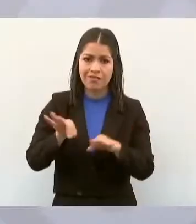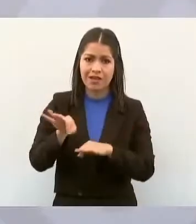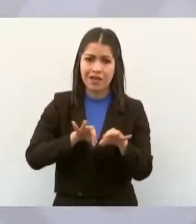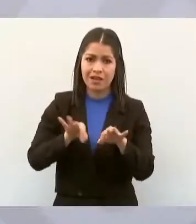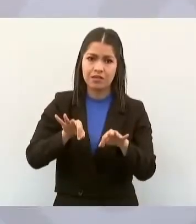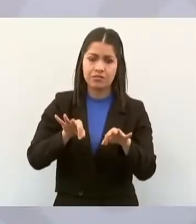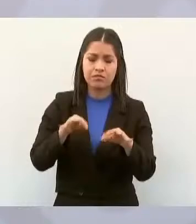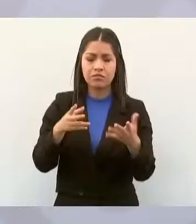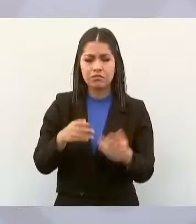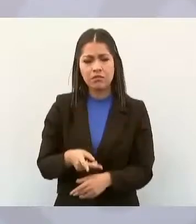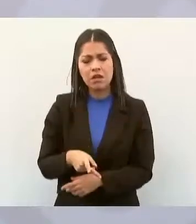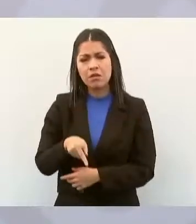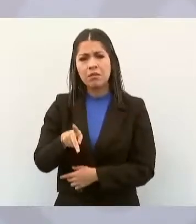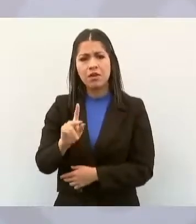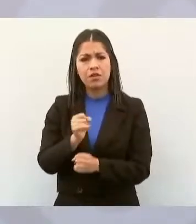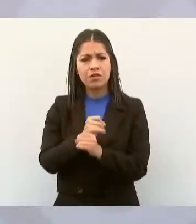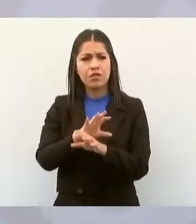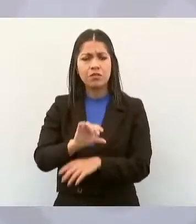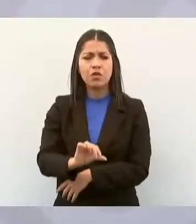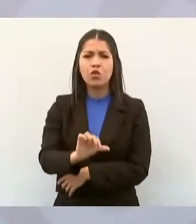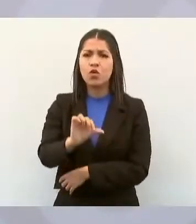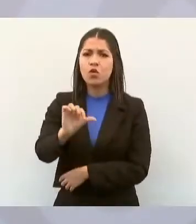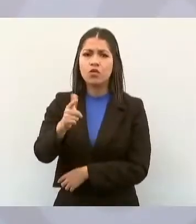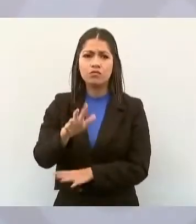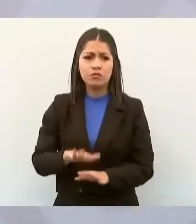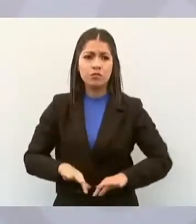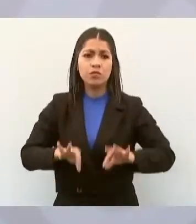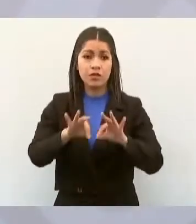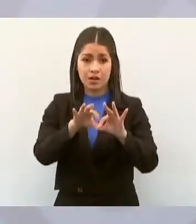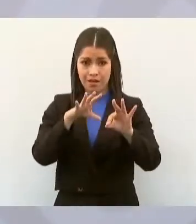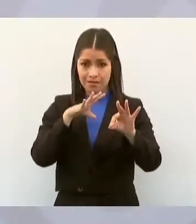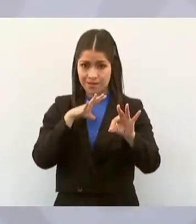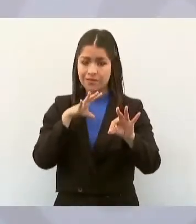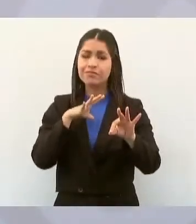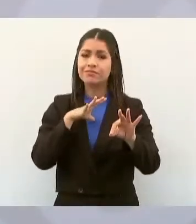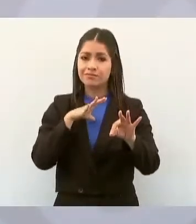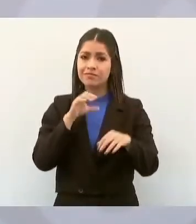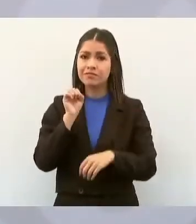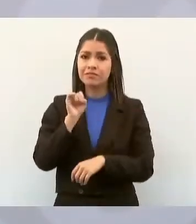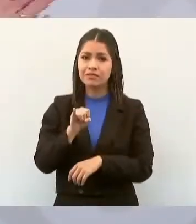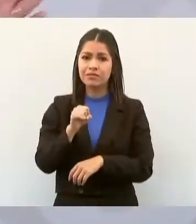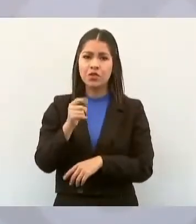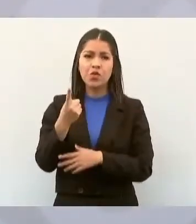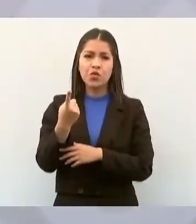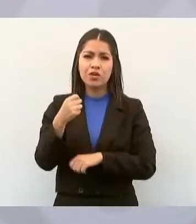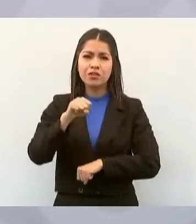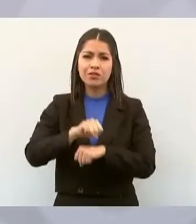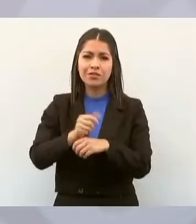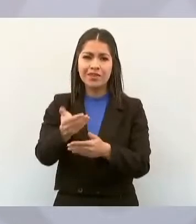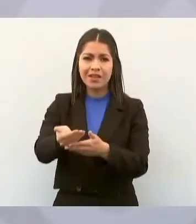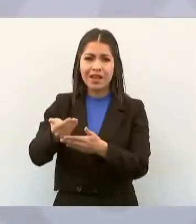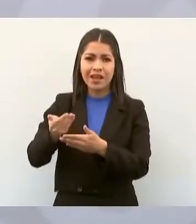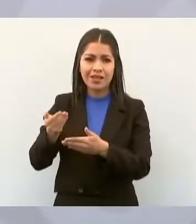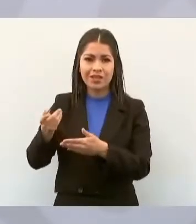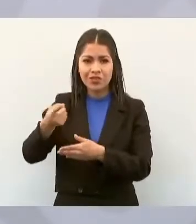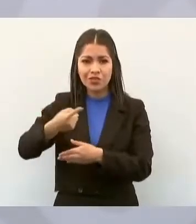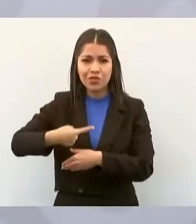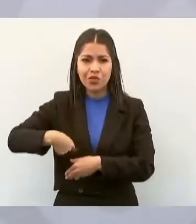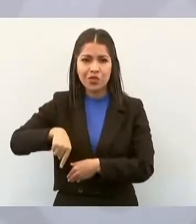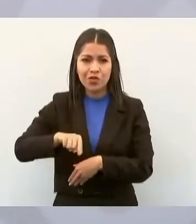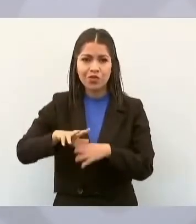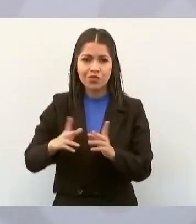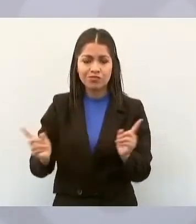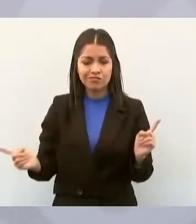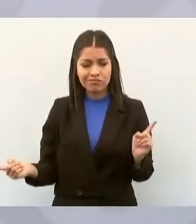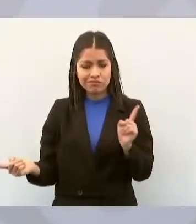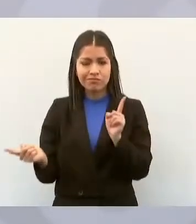Pero hay otros datos muy relevantes. La semana pasada estuve reunido con Zoé